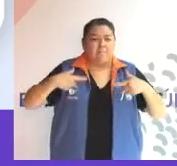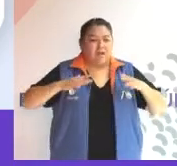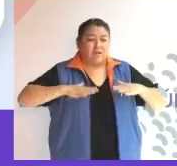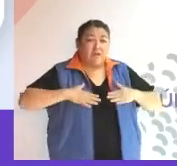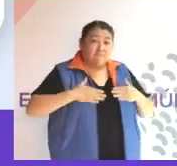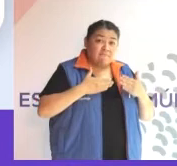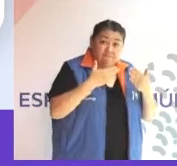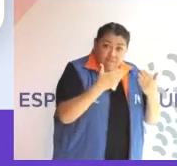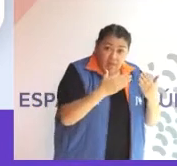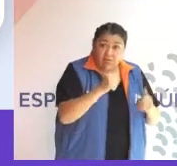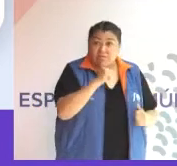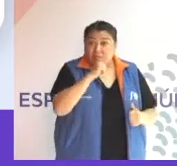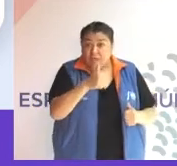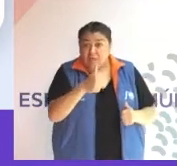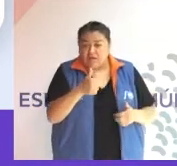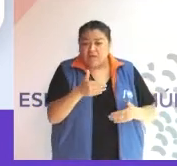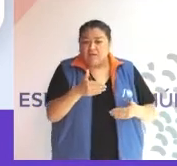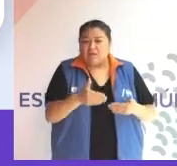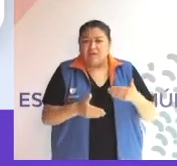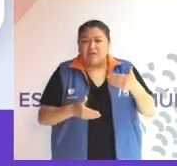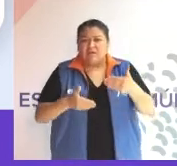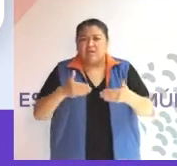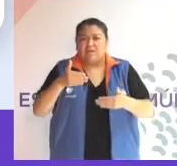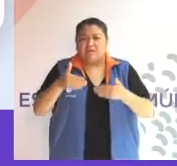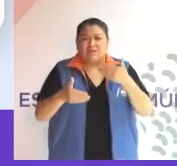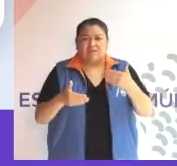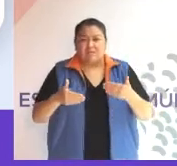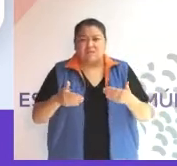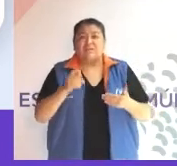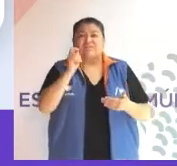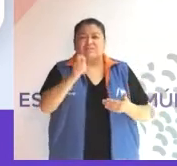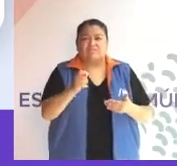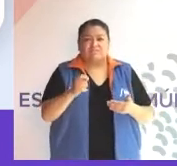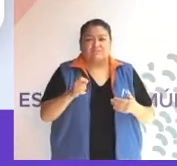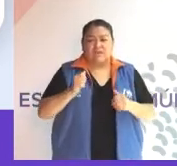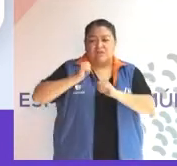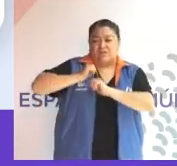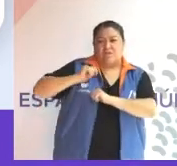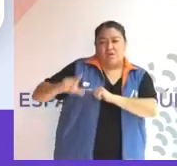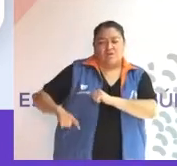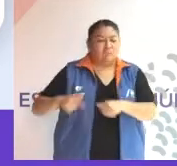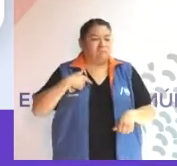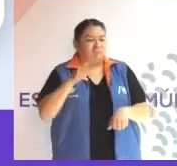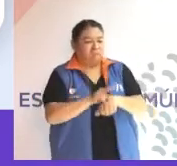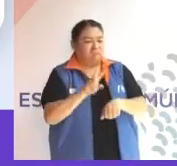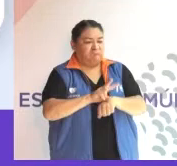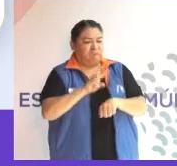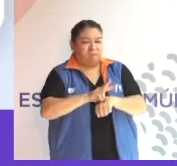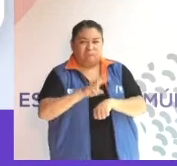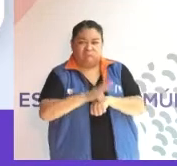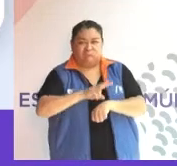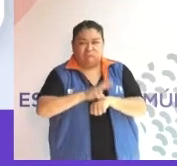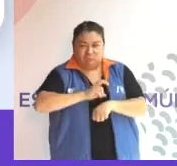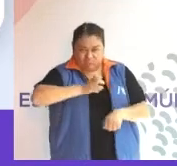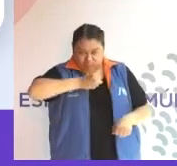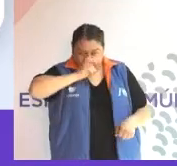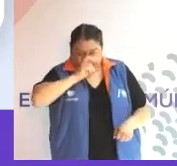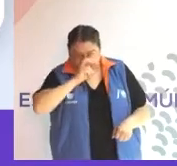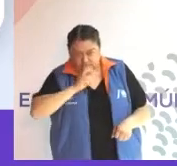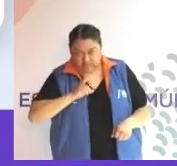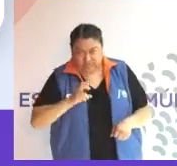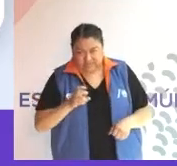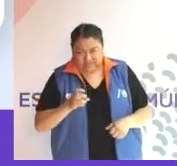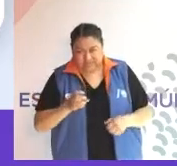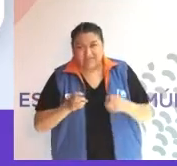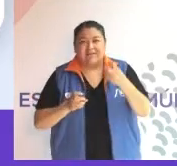confianza es más probable que haya una sobreregulación de parte de las autoridades. Cualquier relación